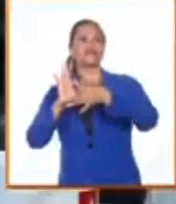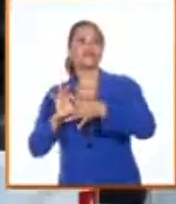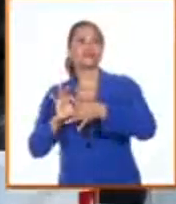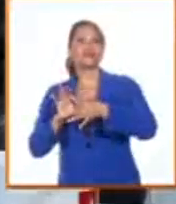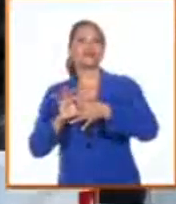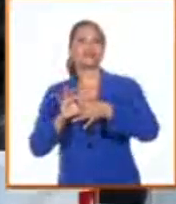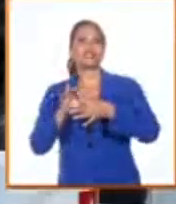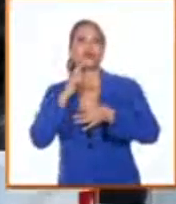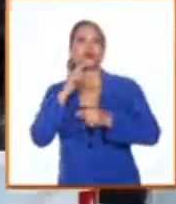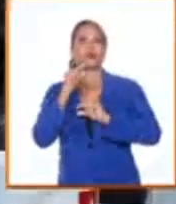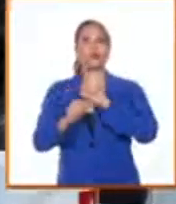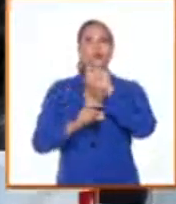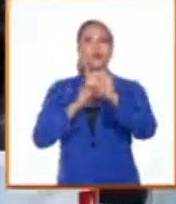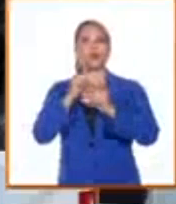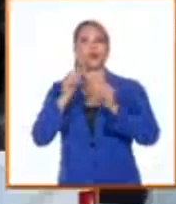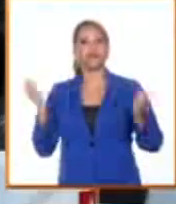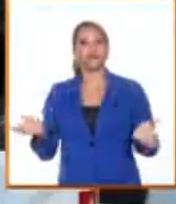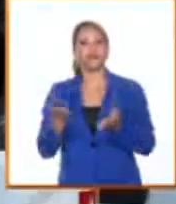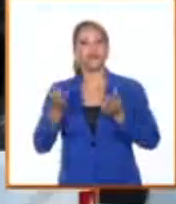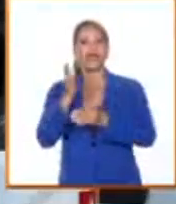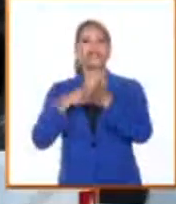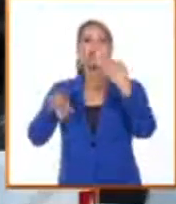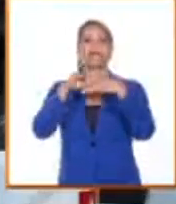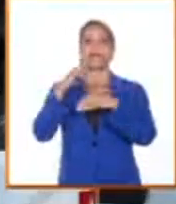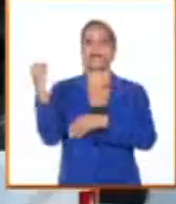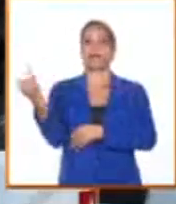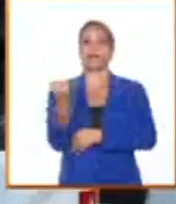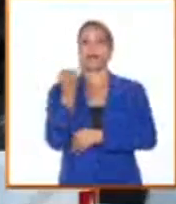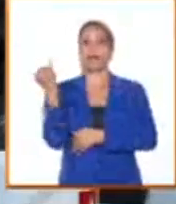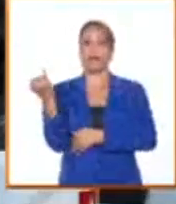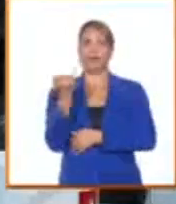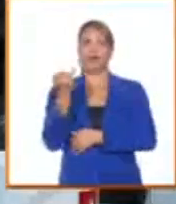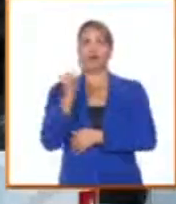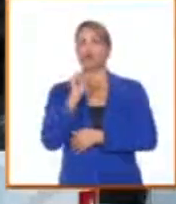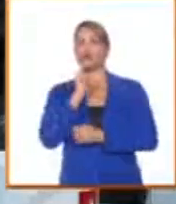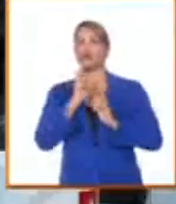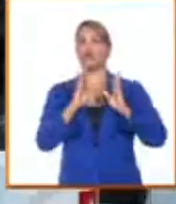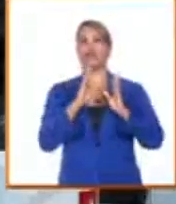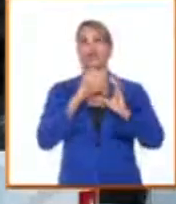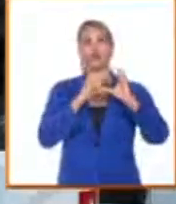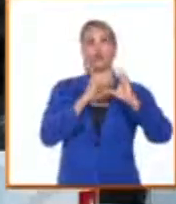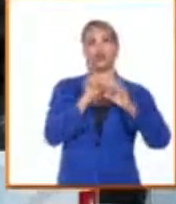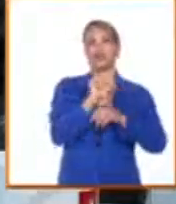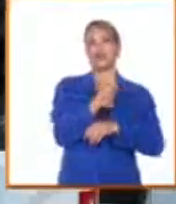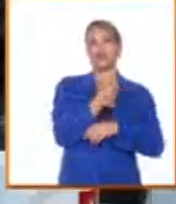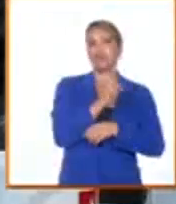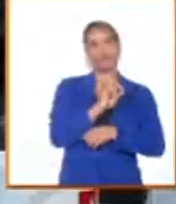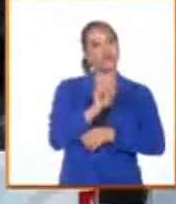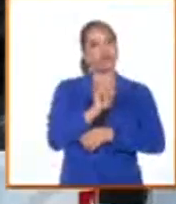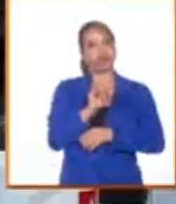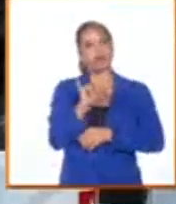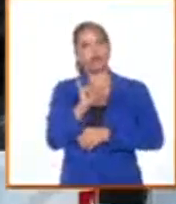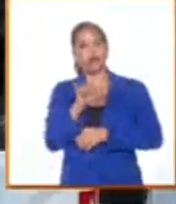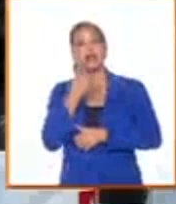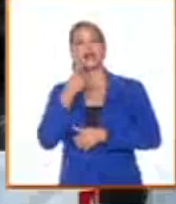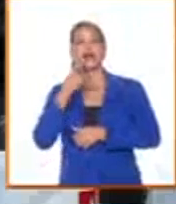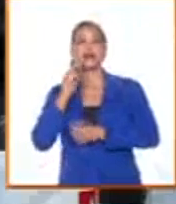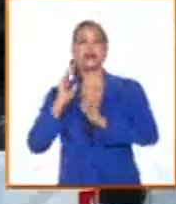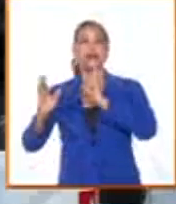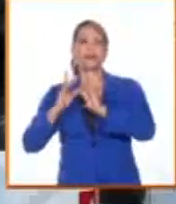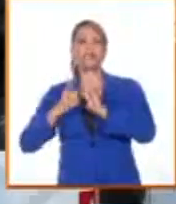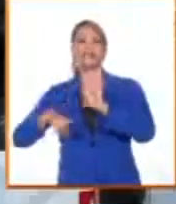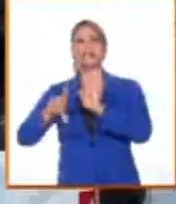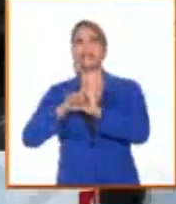se está construyendo a nivel internacional, no solamente en el ámbito comunicacional, sino también desde el punto de vista legislativo en materia